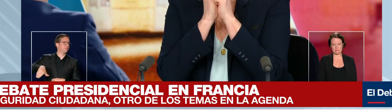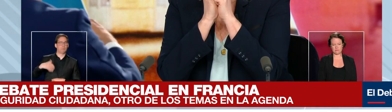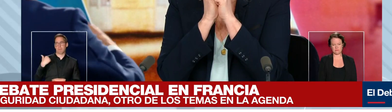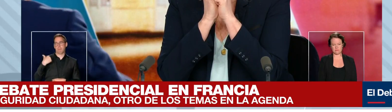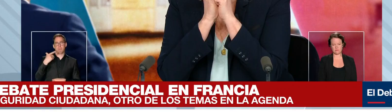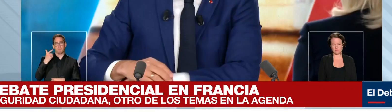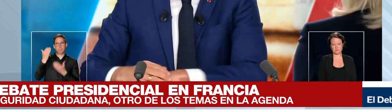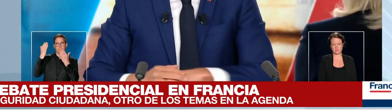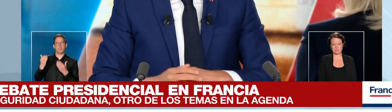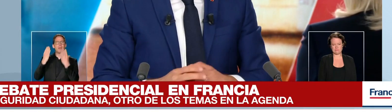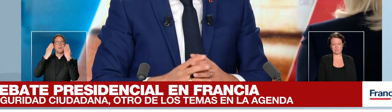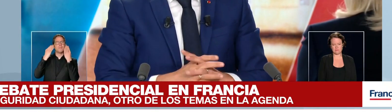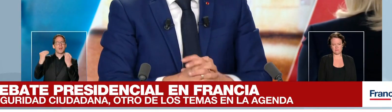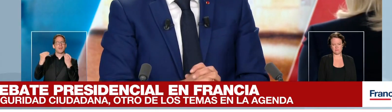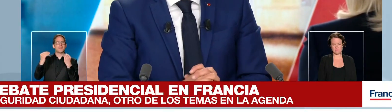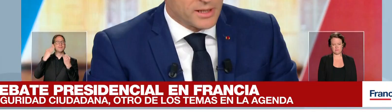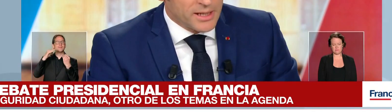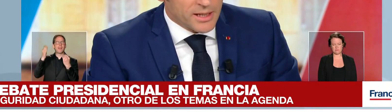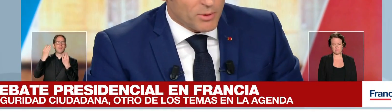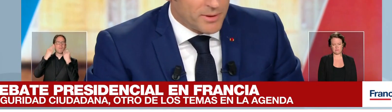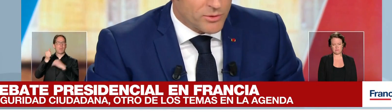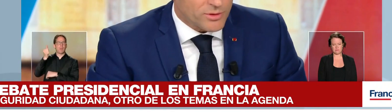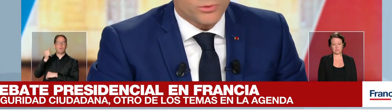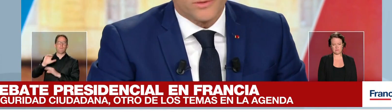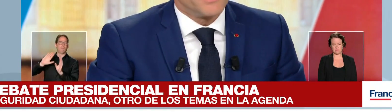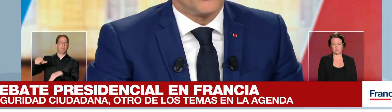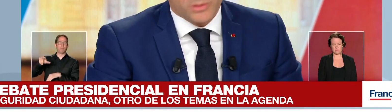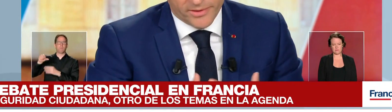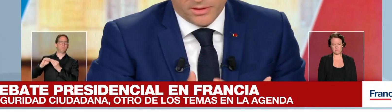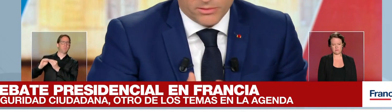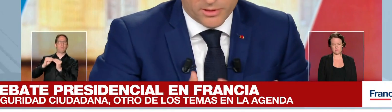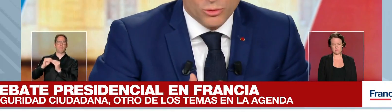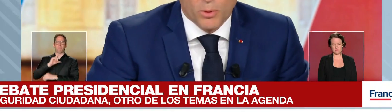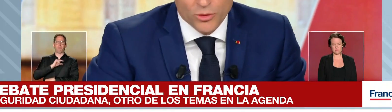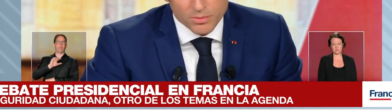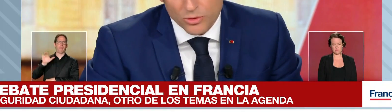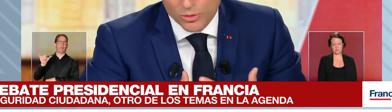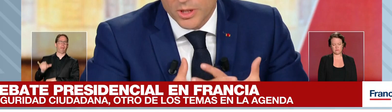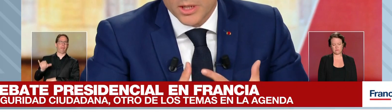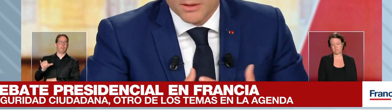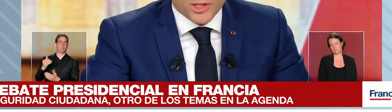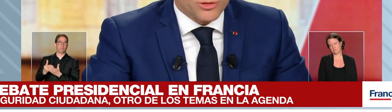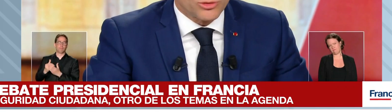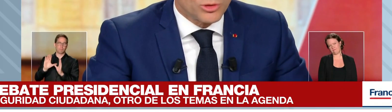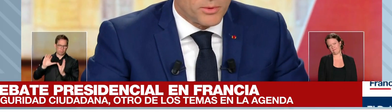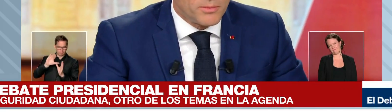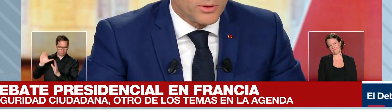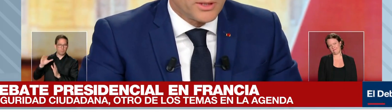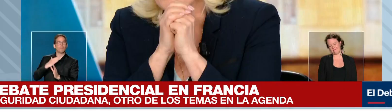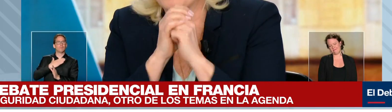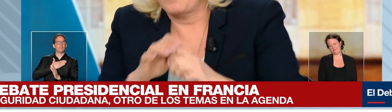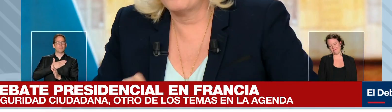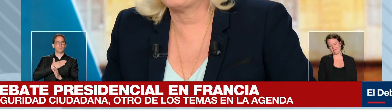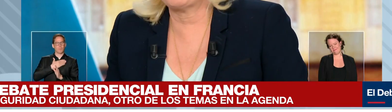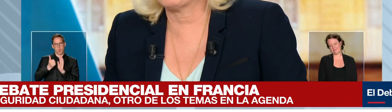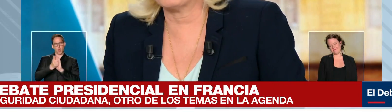usted lo dijo en algunos días, con el señor Darmanin cuando había un problema en algunos de sus eventos. Yo